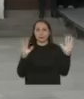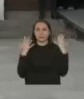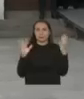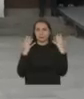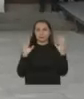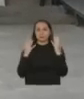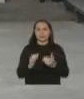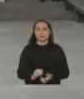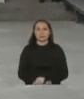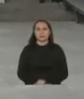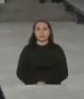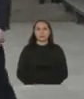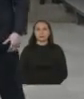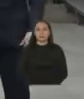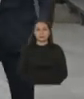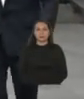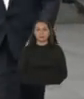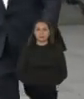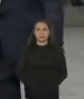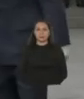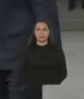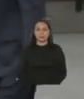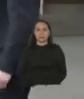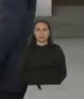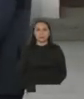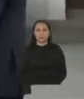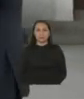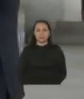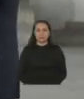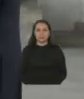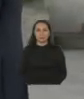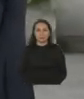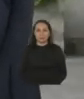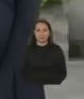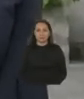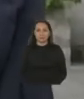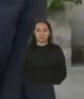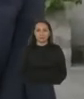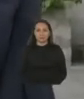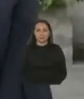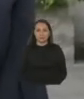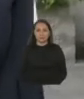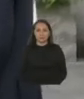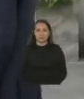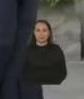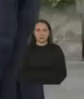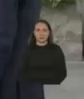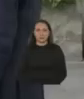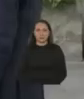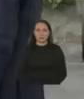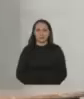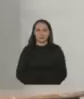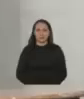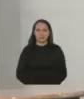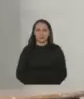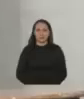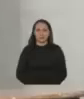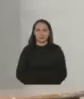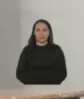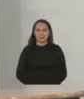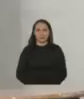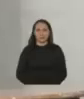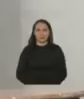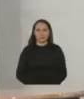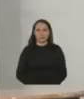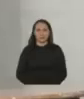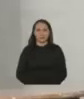es solo que es mujer, sino que ella es una gran política. Yo puedo ver diferencias políticas con ella respecto a las miradas del país, pero en un minuto, lo quiero ser sincero,